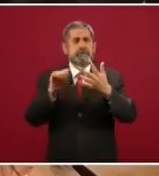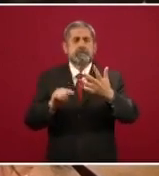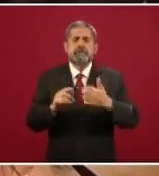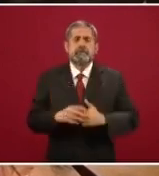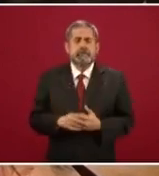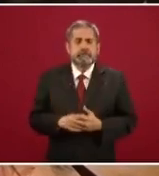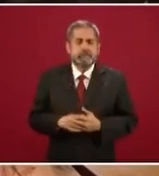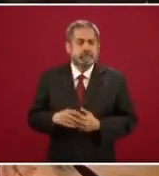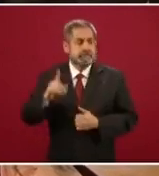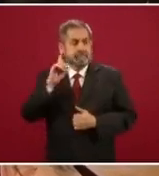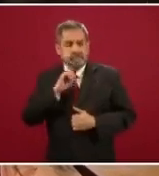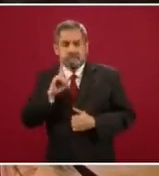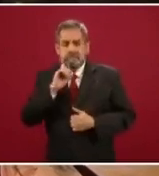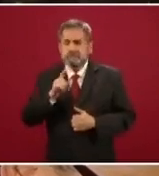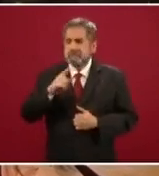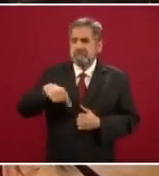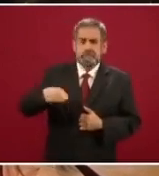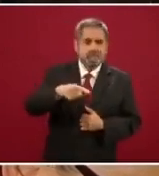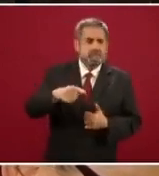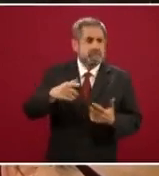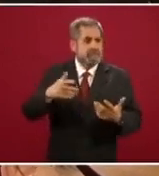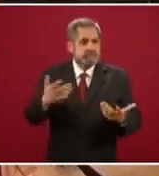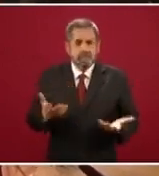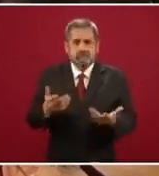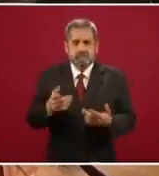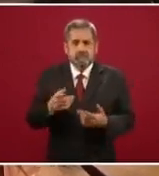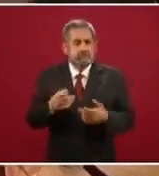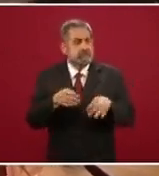mujeres sencillas, mujeres